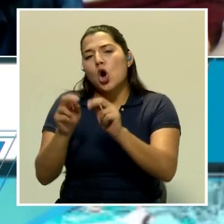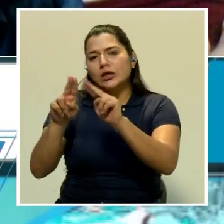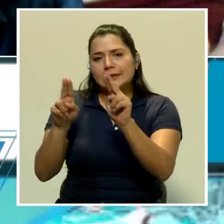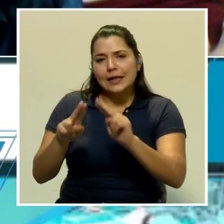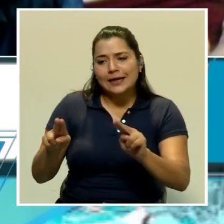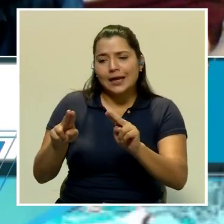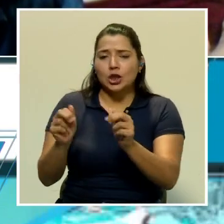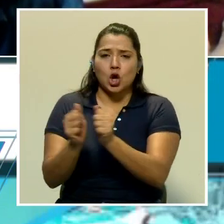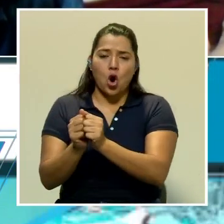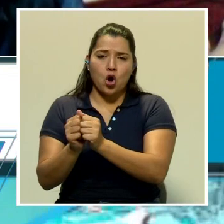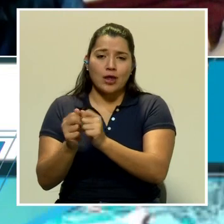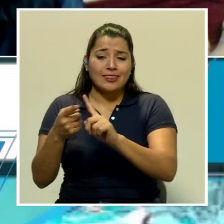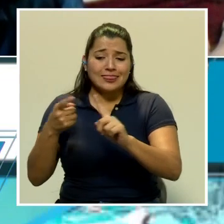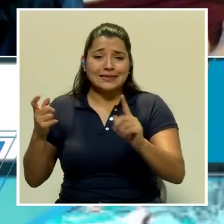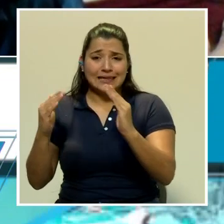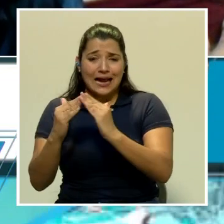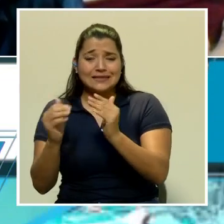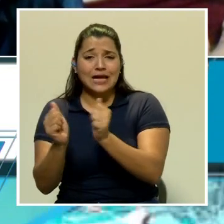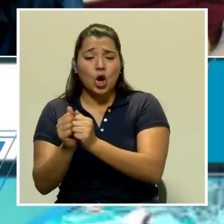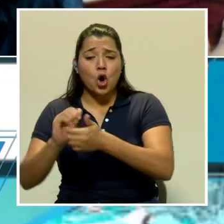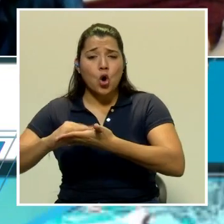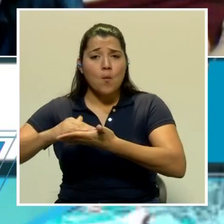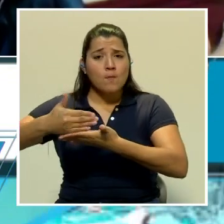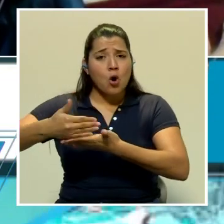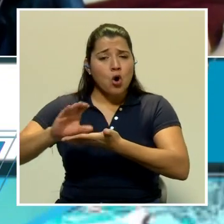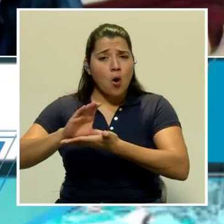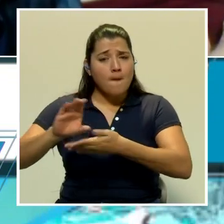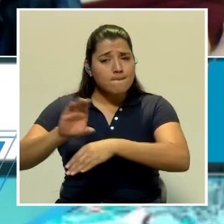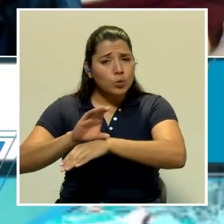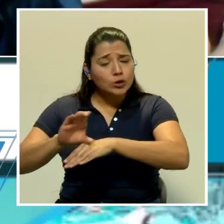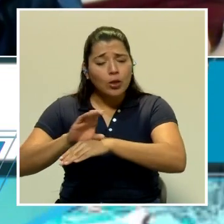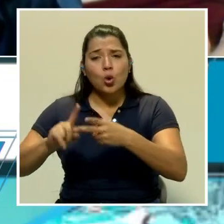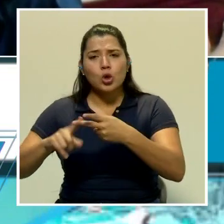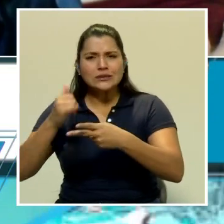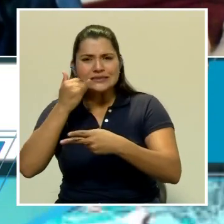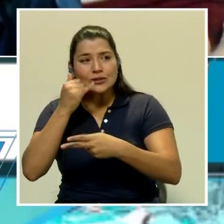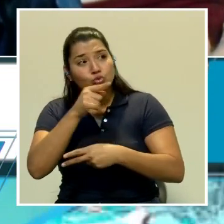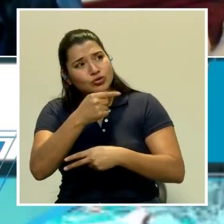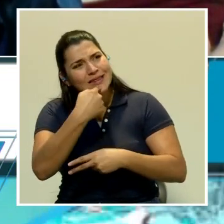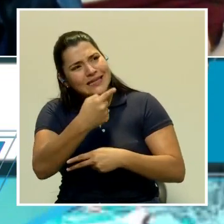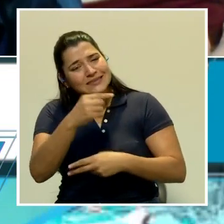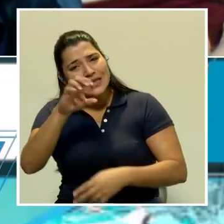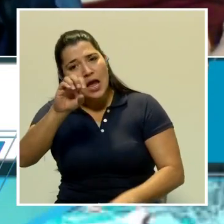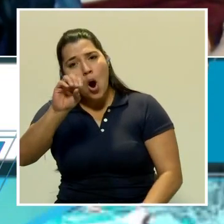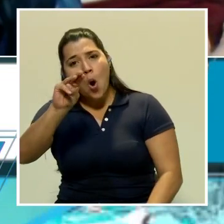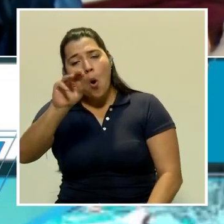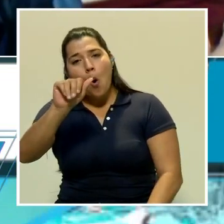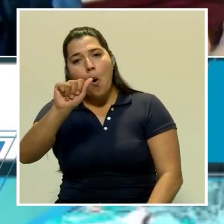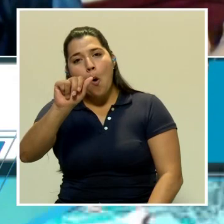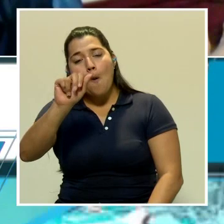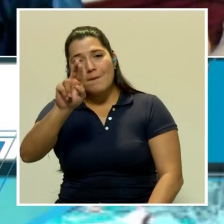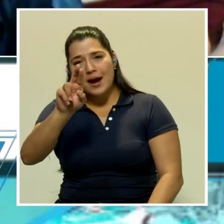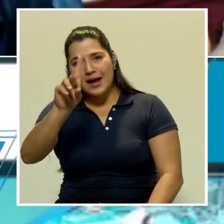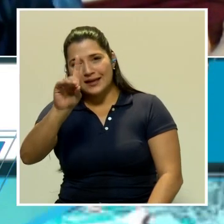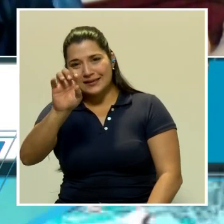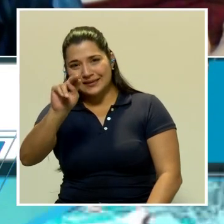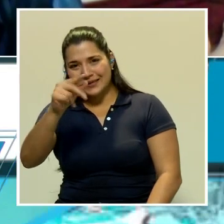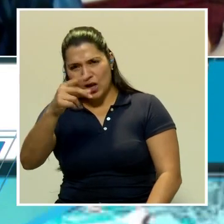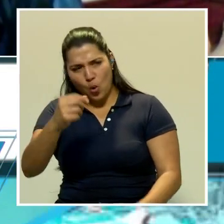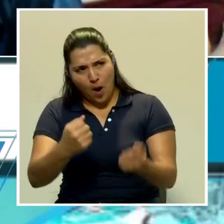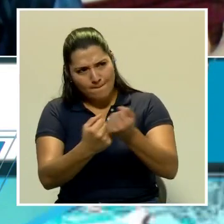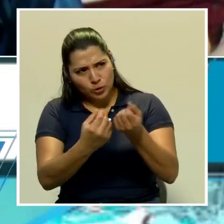sus teléfonos. Usted habla de la participación de la Fundación Omar Dengo. Yo le traigo otro actor